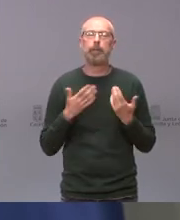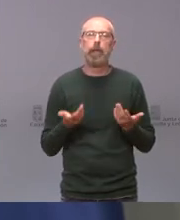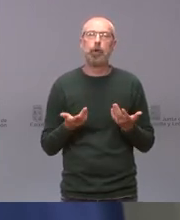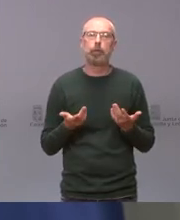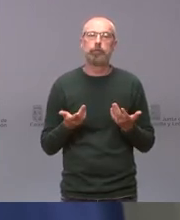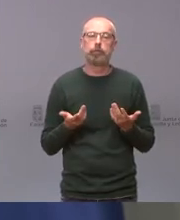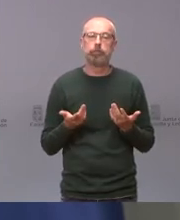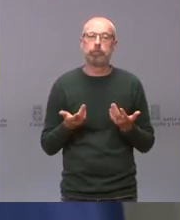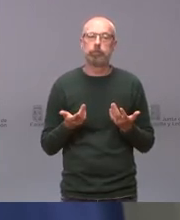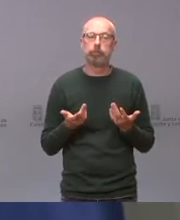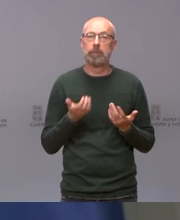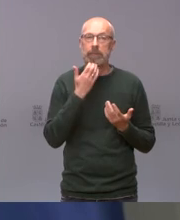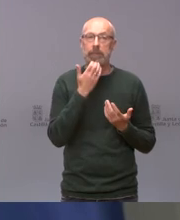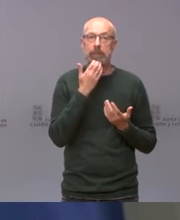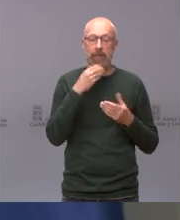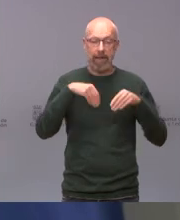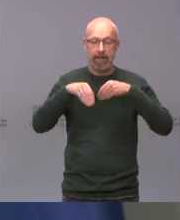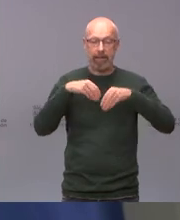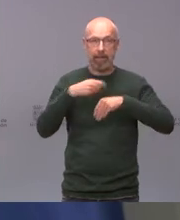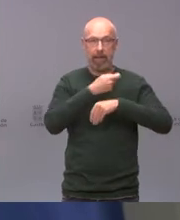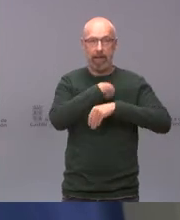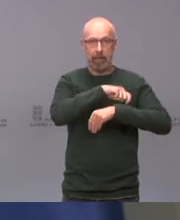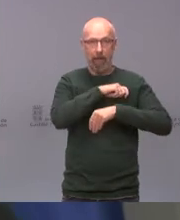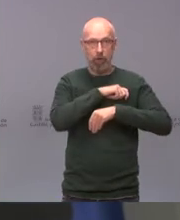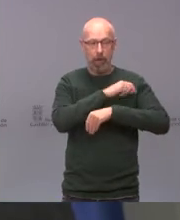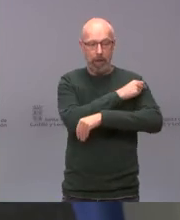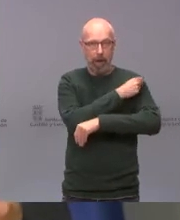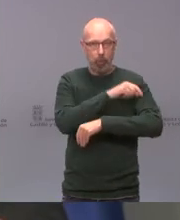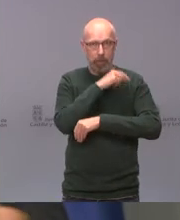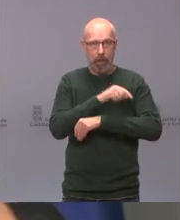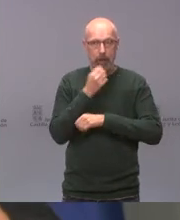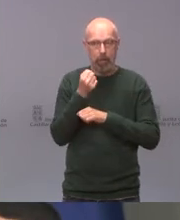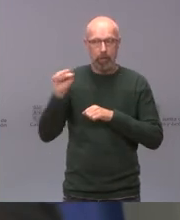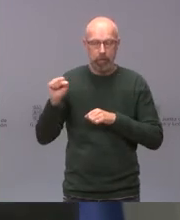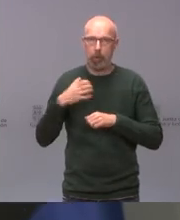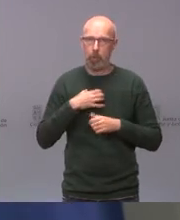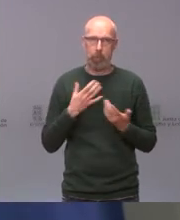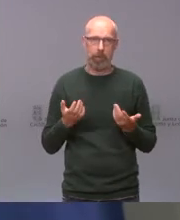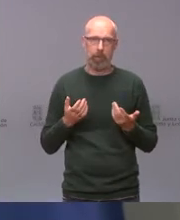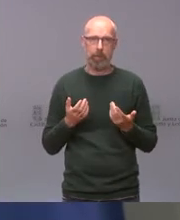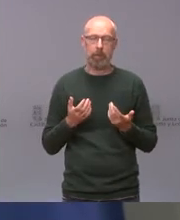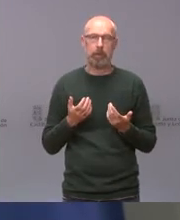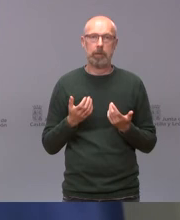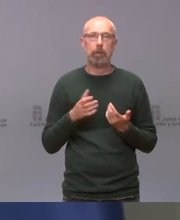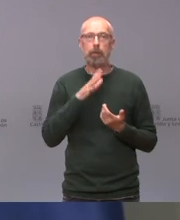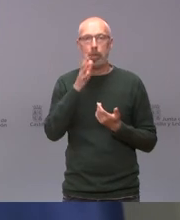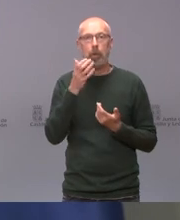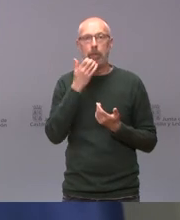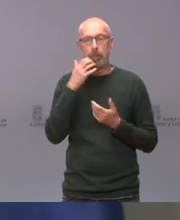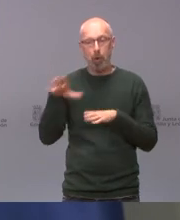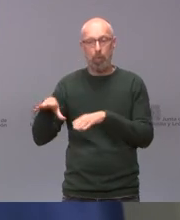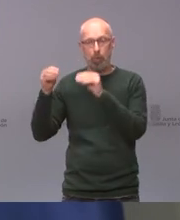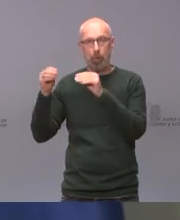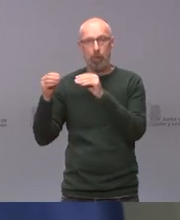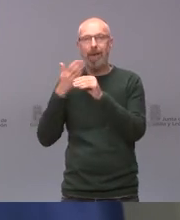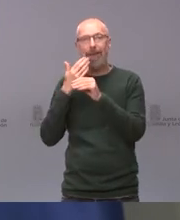Pero eso sería saltarse claramente la estrategia. Porque vacunaríamos a más jóvenes porque están en Burgos y no vacunaríamos a mayores